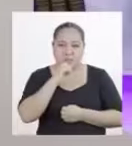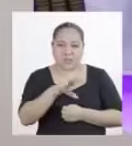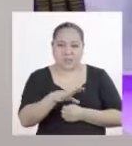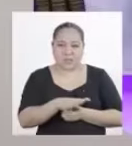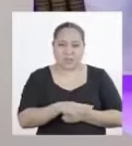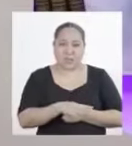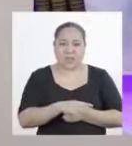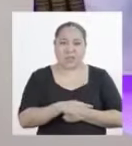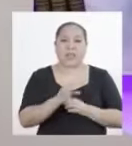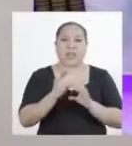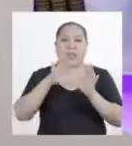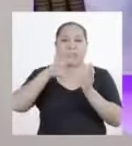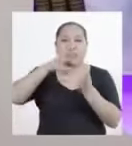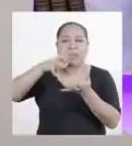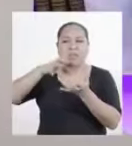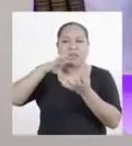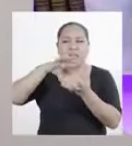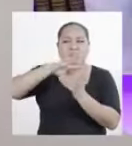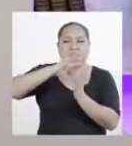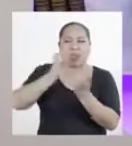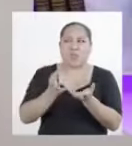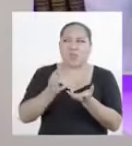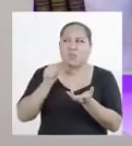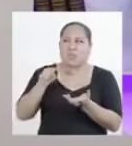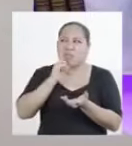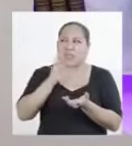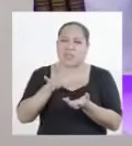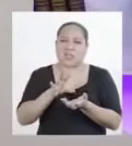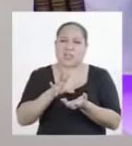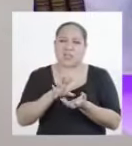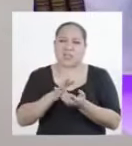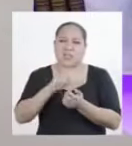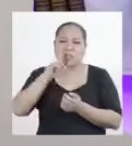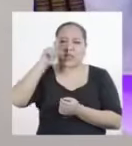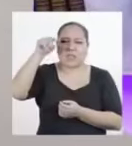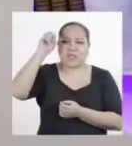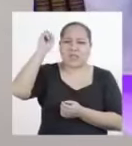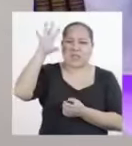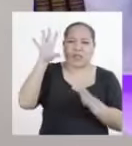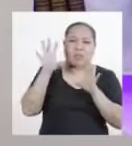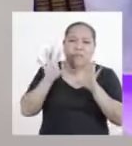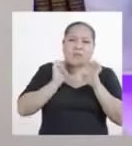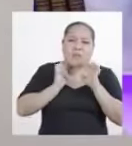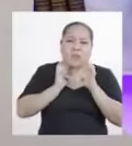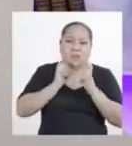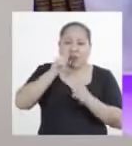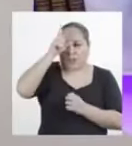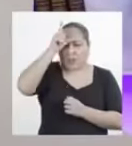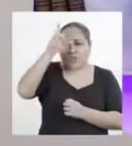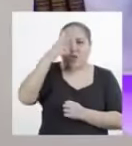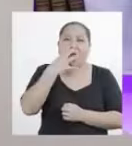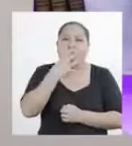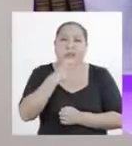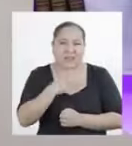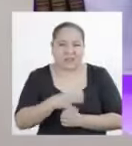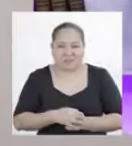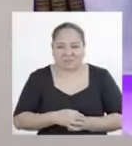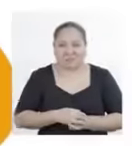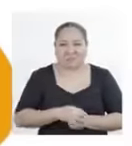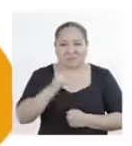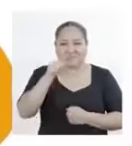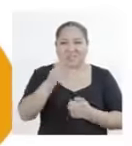Pues decir que la tierra no es plana, sino esférica, es... Es como decir que el sol enfría y la